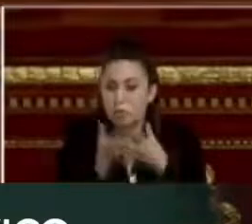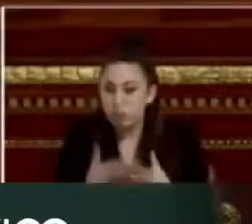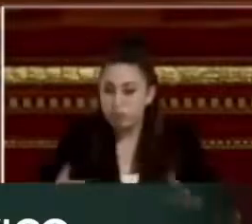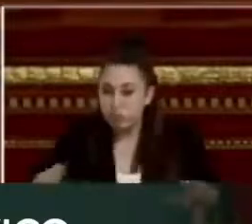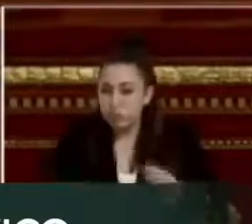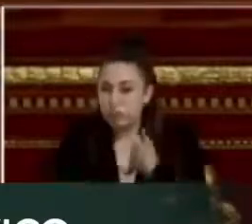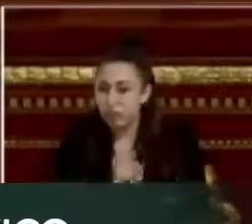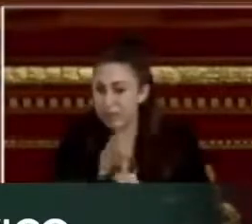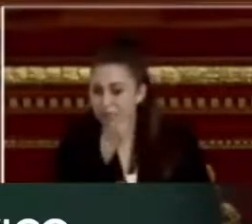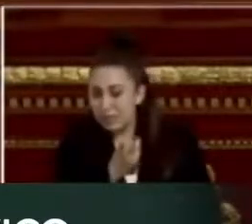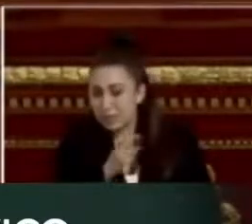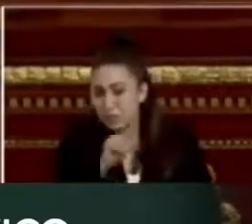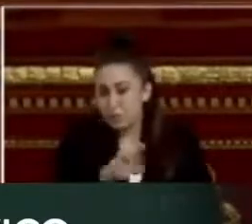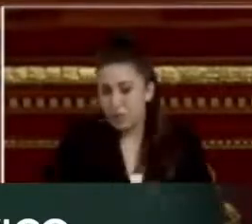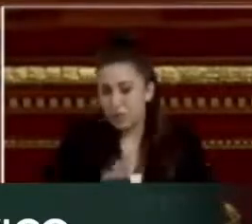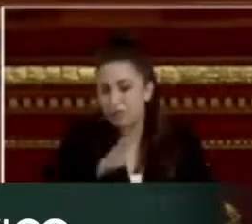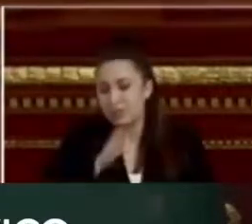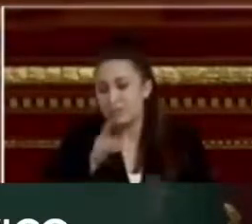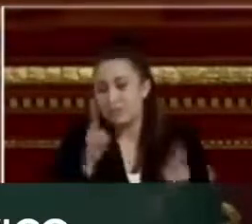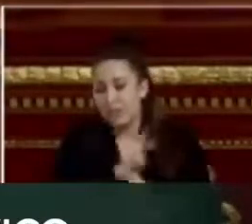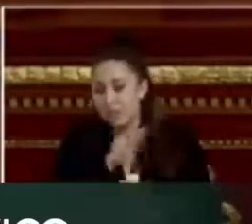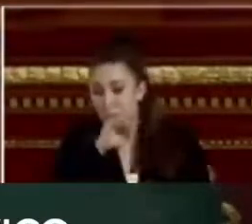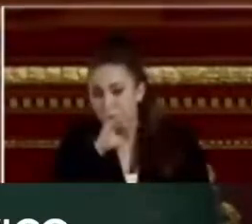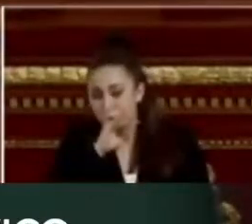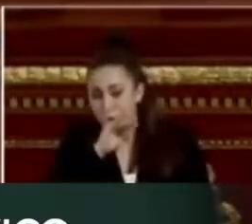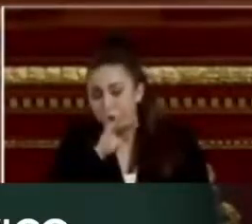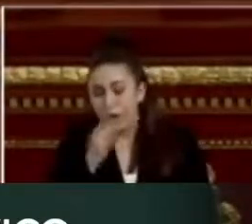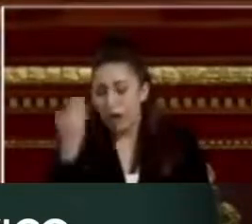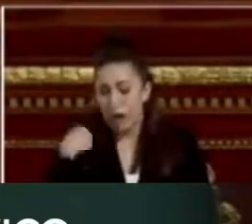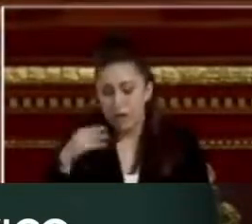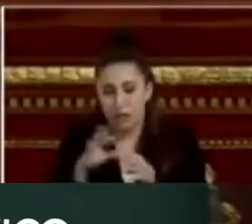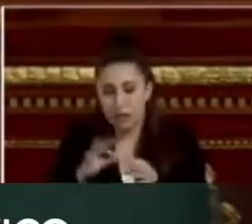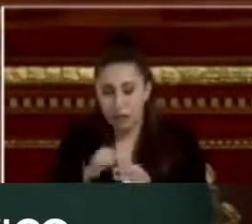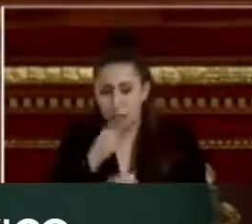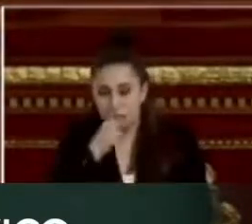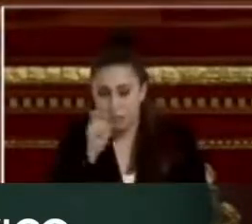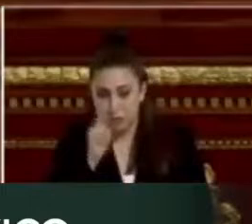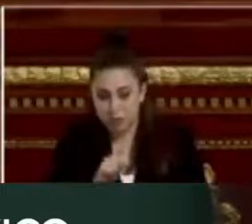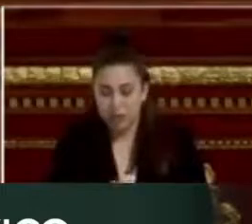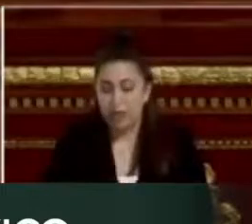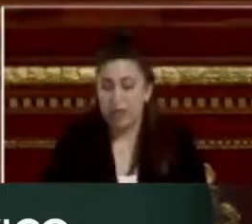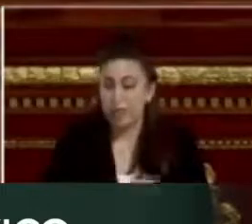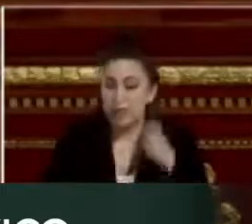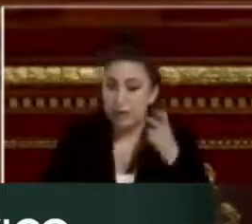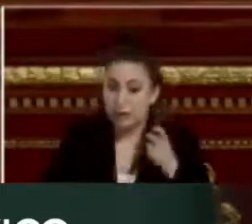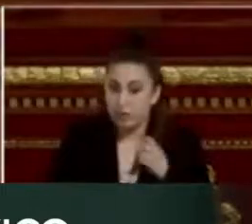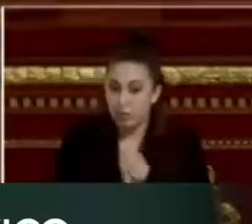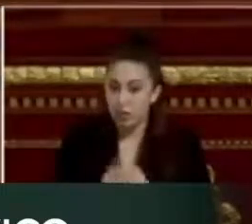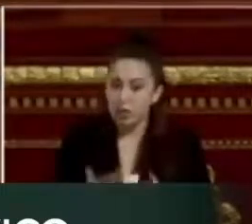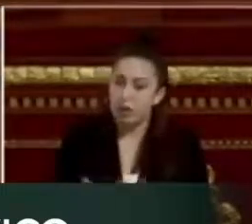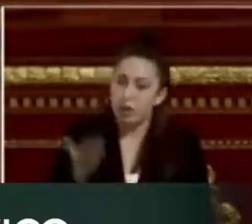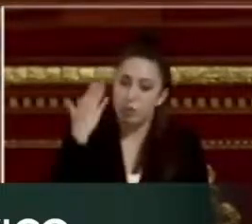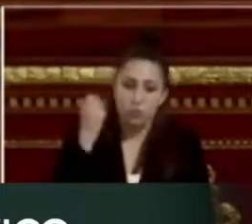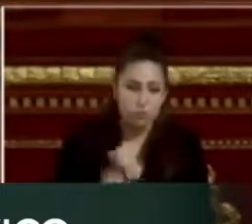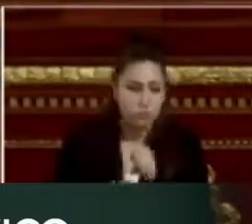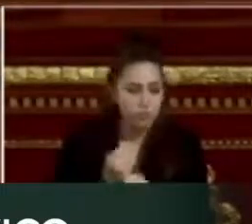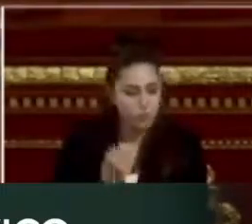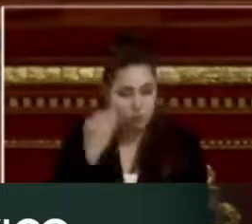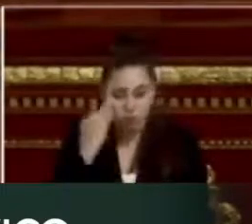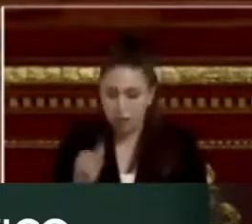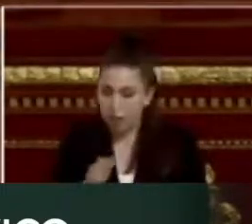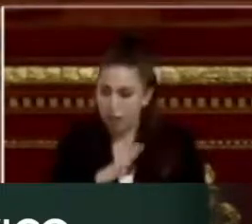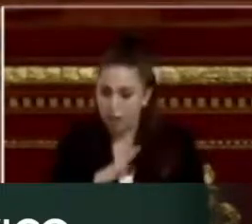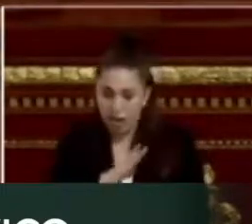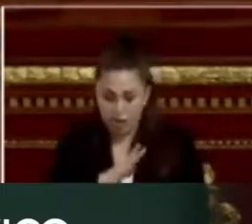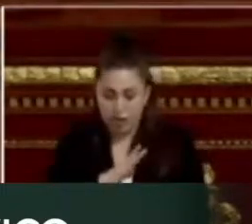la compra y uso de ivermectina en el kit médico que el gobierno de la ciudad entregó a los enfermos de COVID-19. Según el